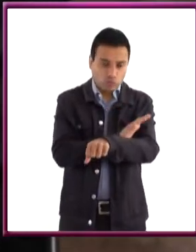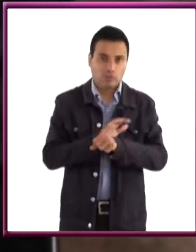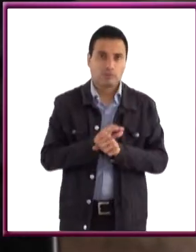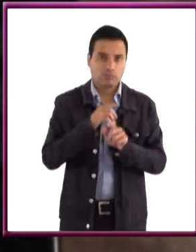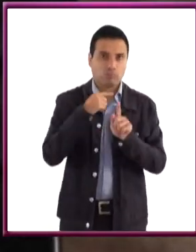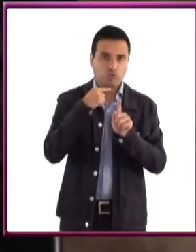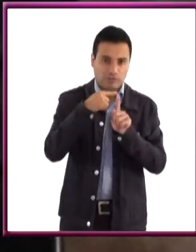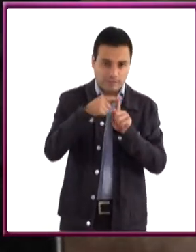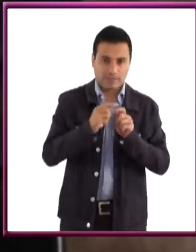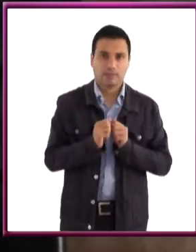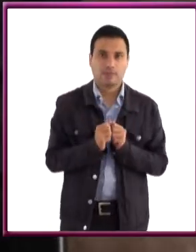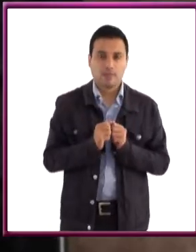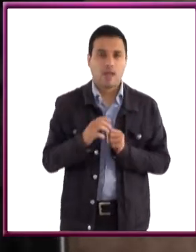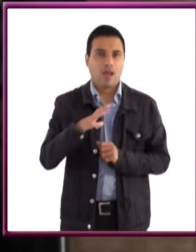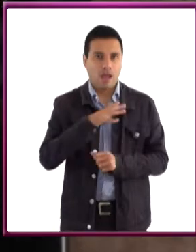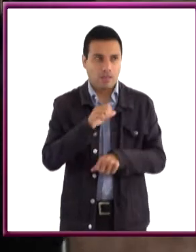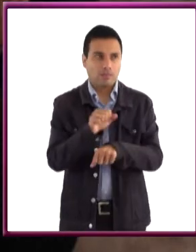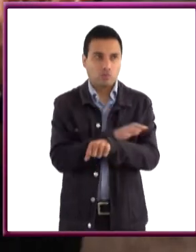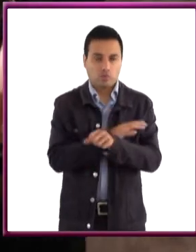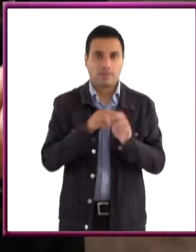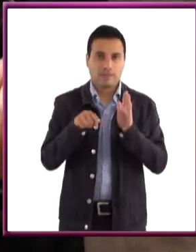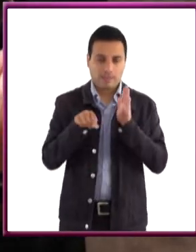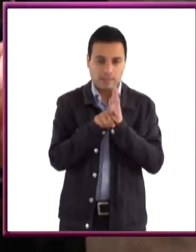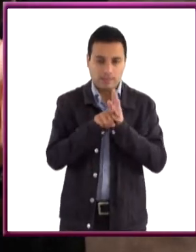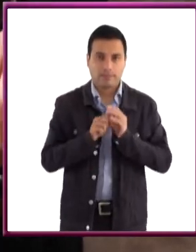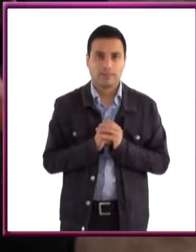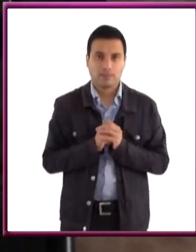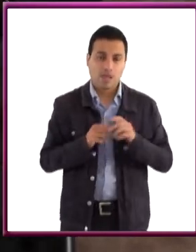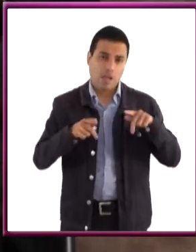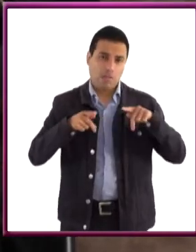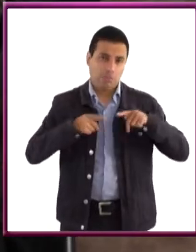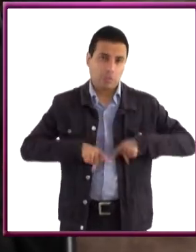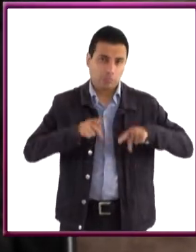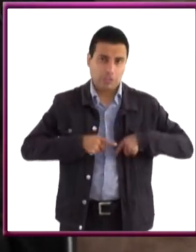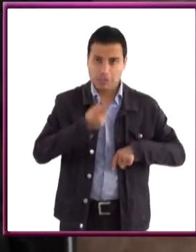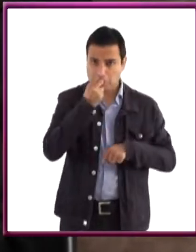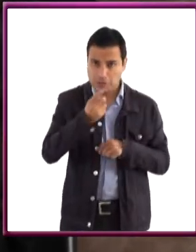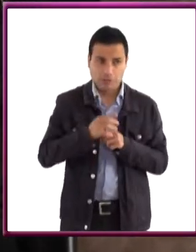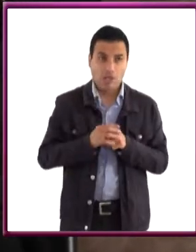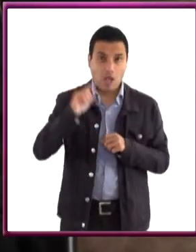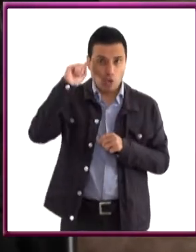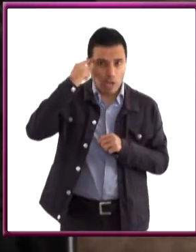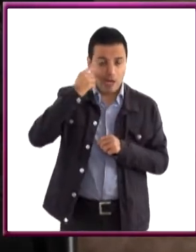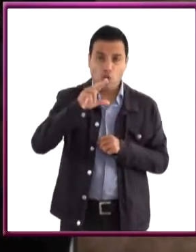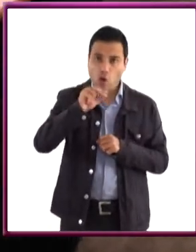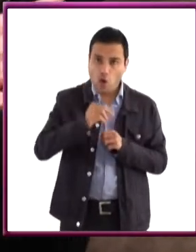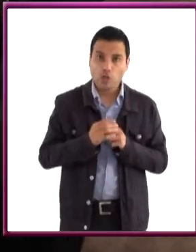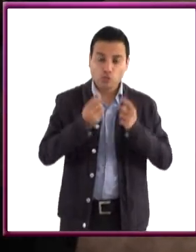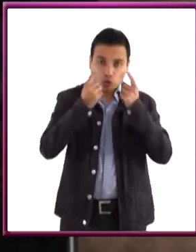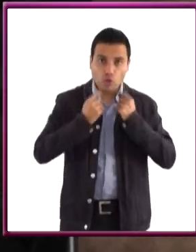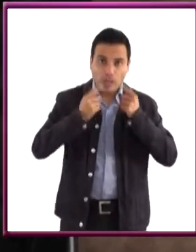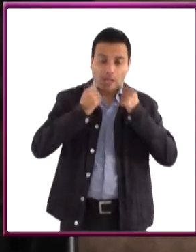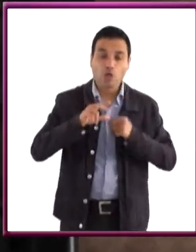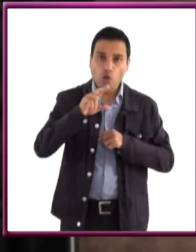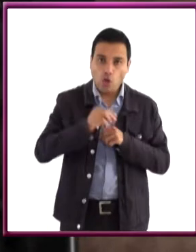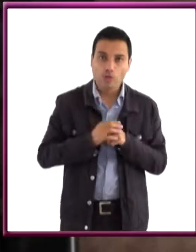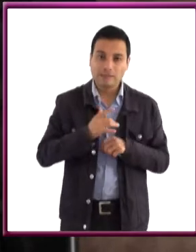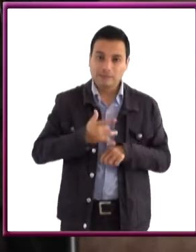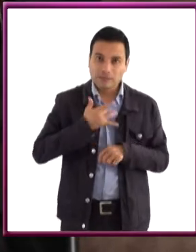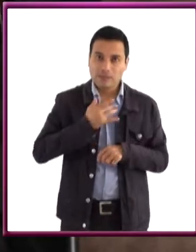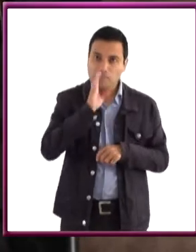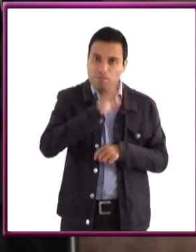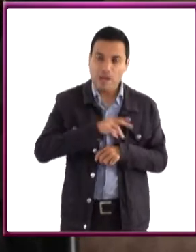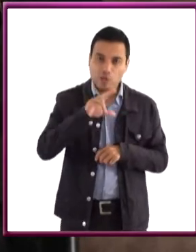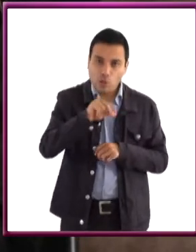que hay emociones positivas y emociones negativas. Nos dicen, no te enojes, no llores, no te sientas mal,